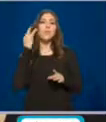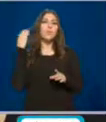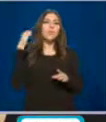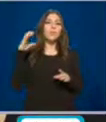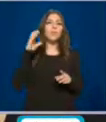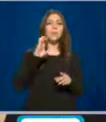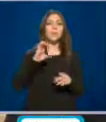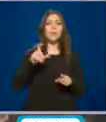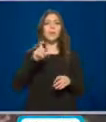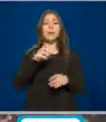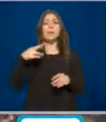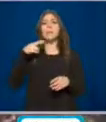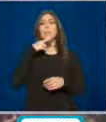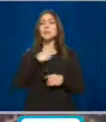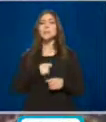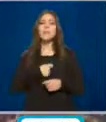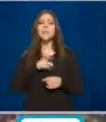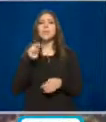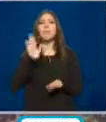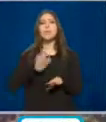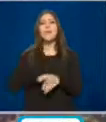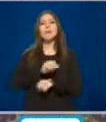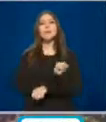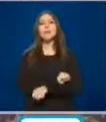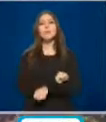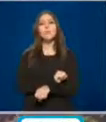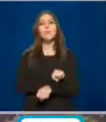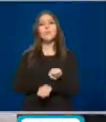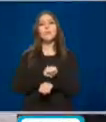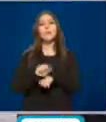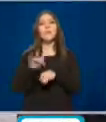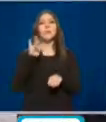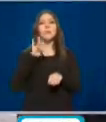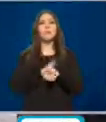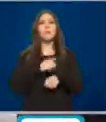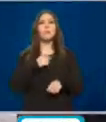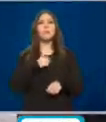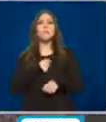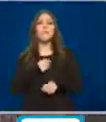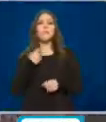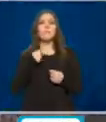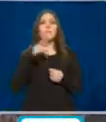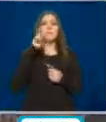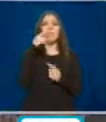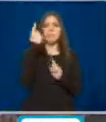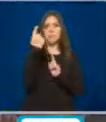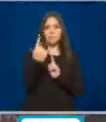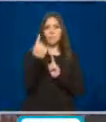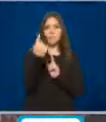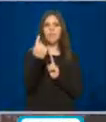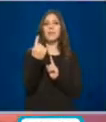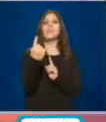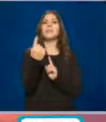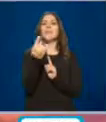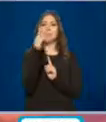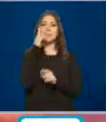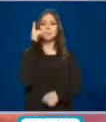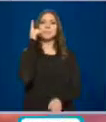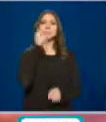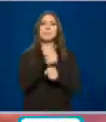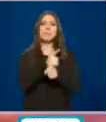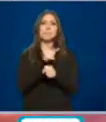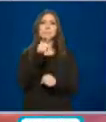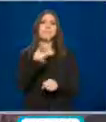tensión, lo hacemos con cierta suavidad, y entonces estamos indicando al otro que hay cierto flirteo o tienes